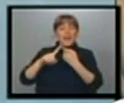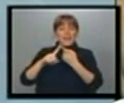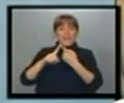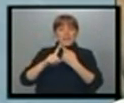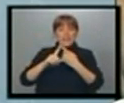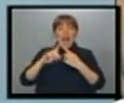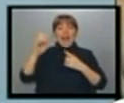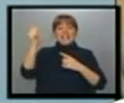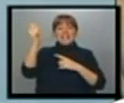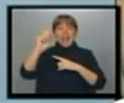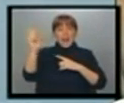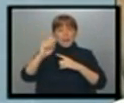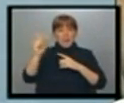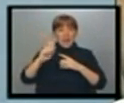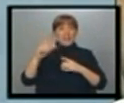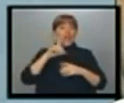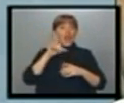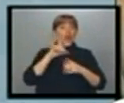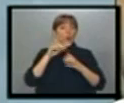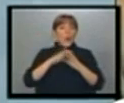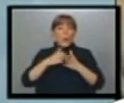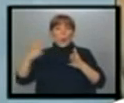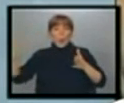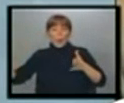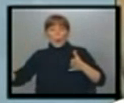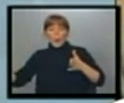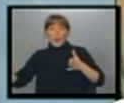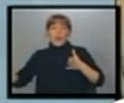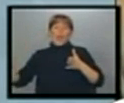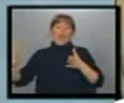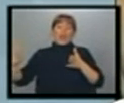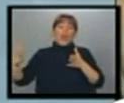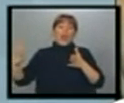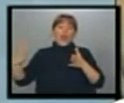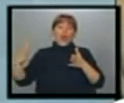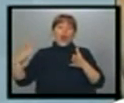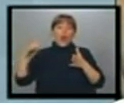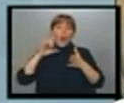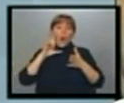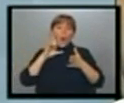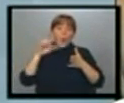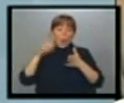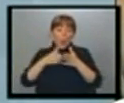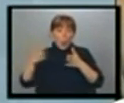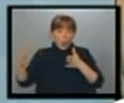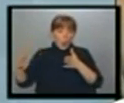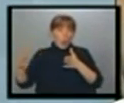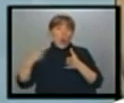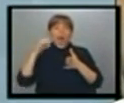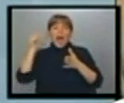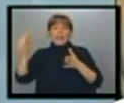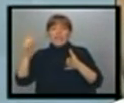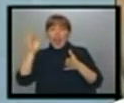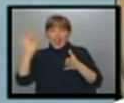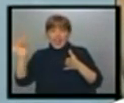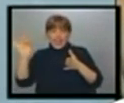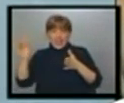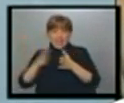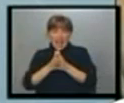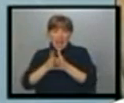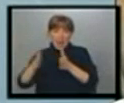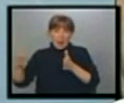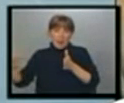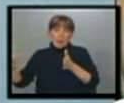segundo semestre de este año volver a la inflación de un dígito y poder así concretar el objetivo para el año completo